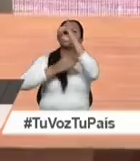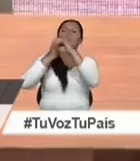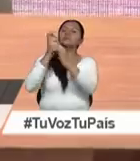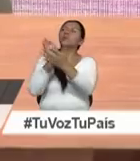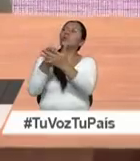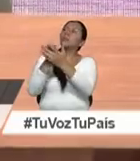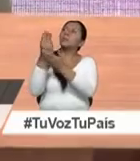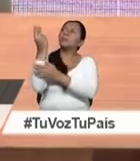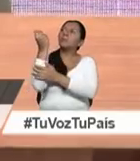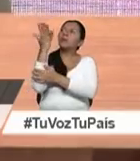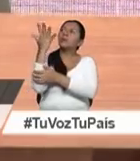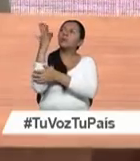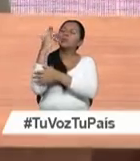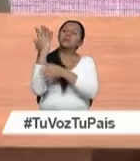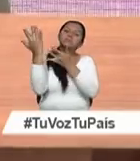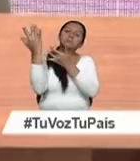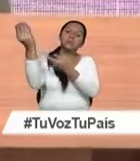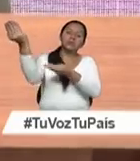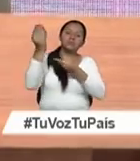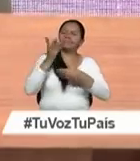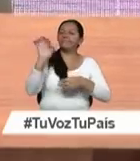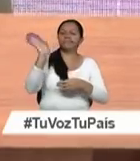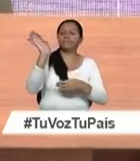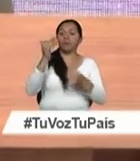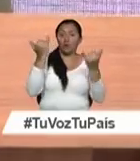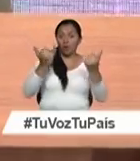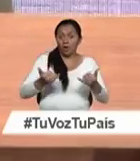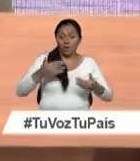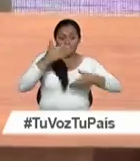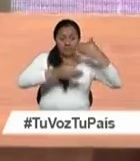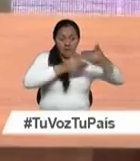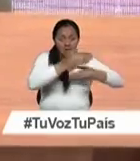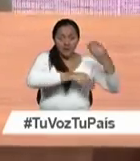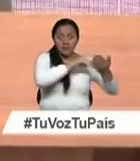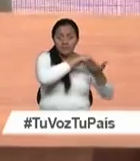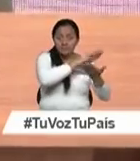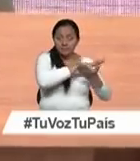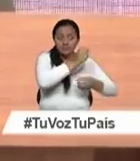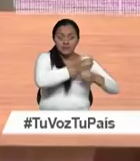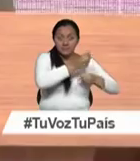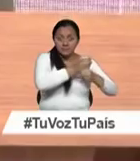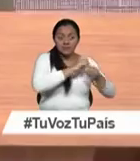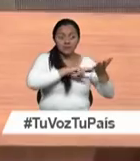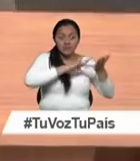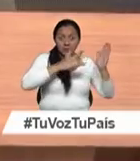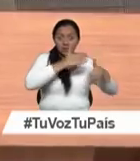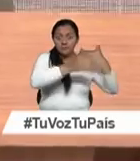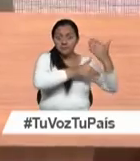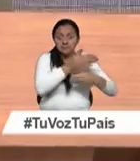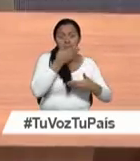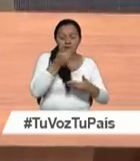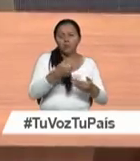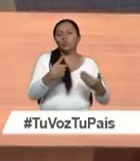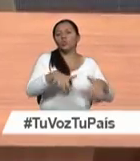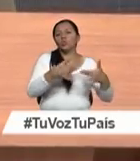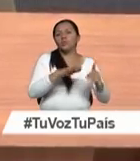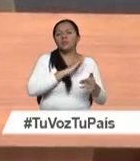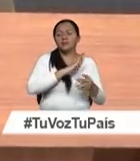todo esperábamos del exterior. Ya existen muchos técnicos que pueden